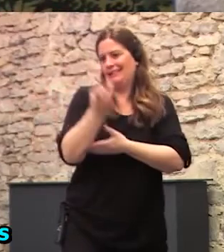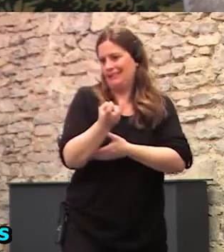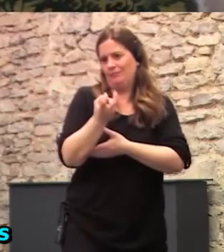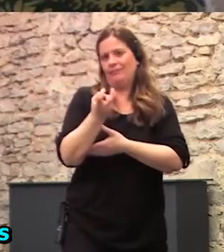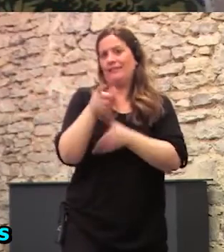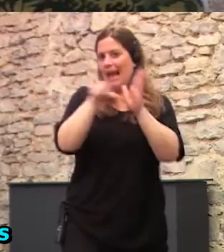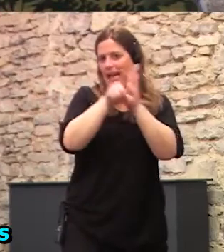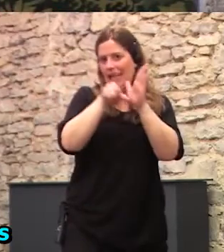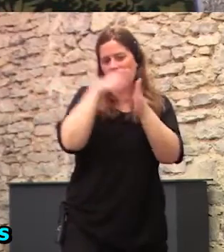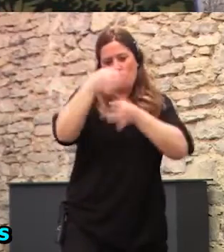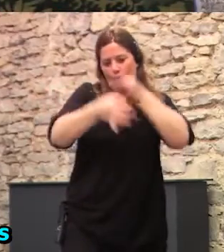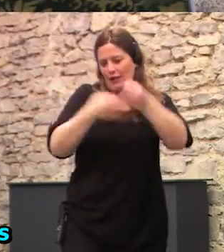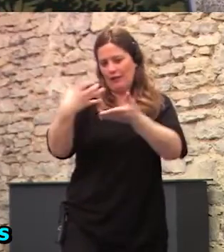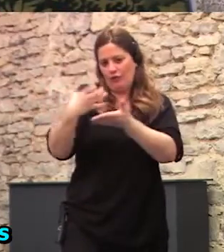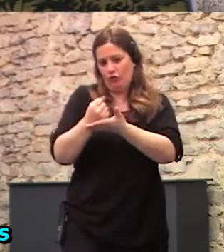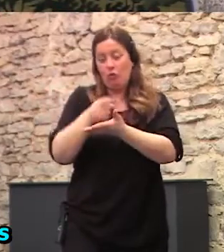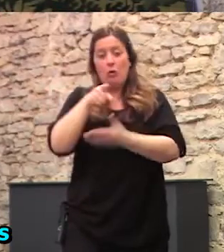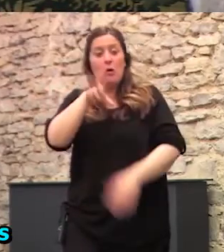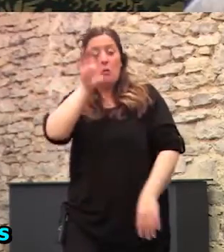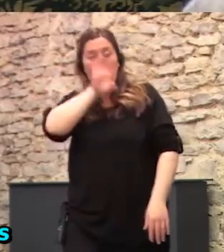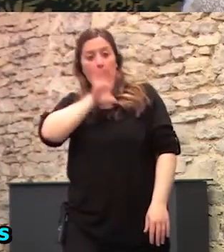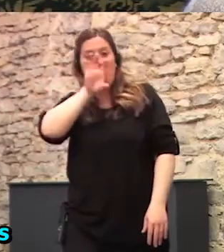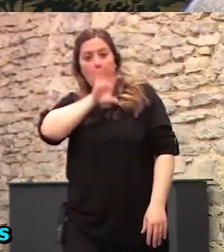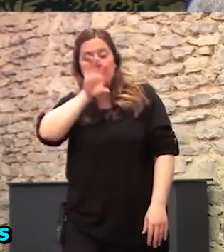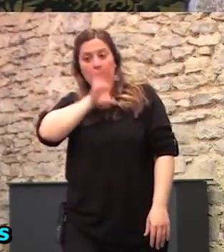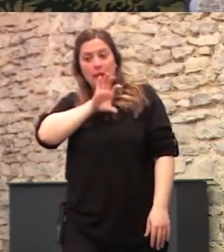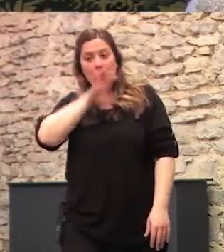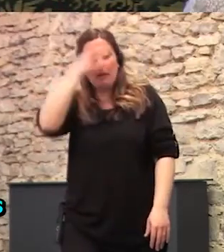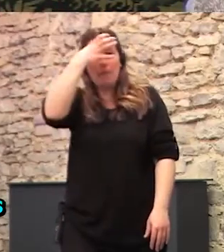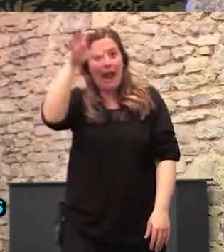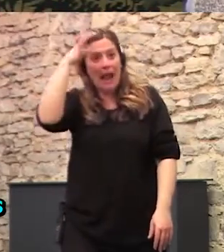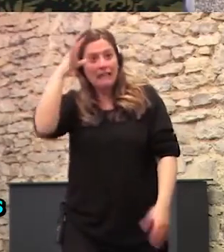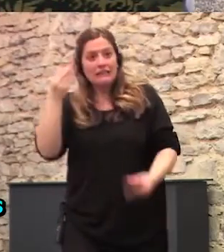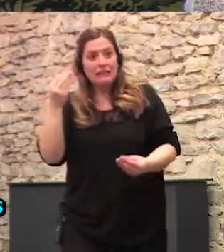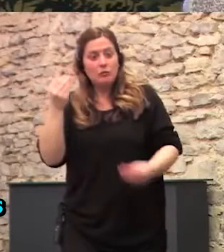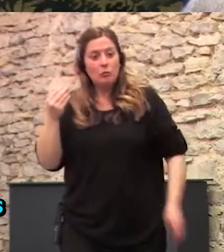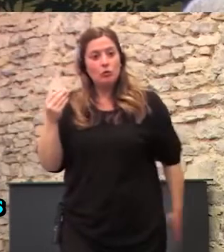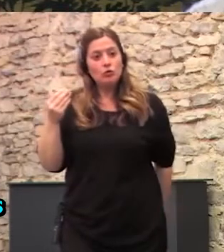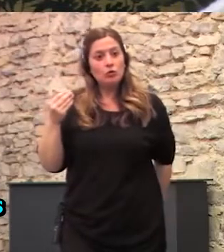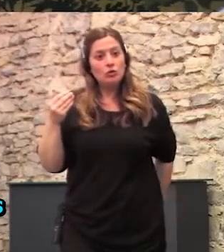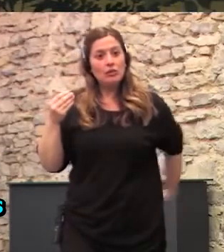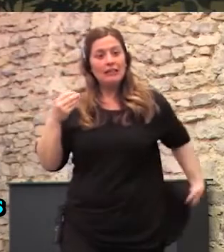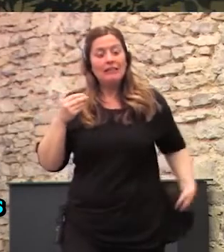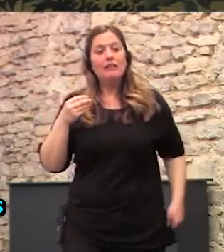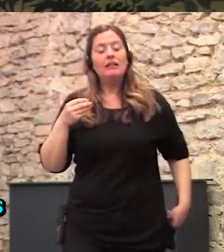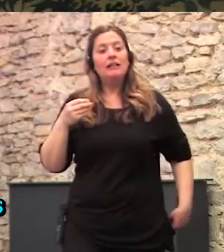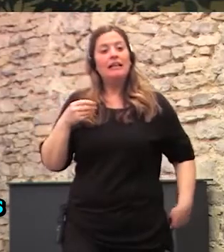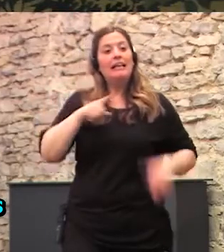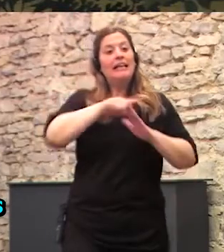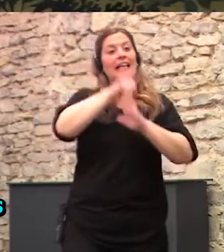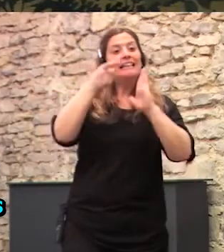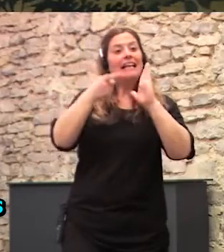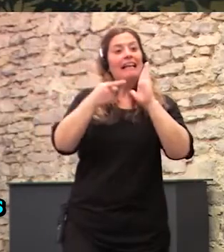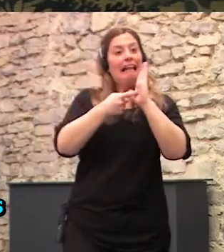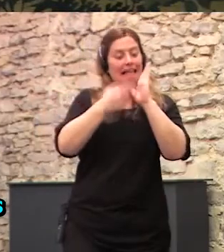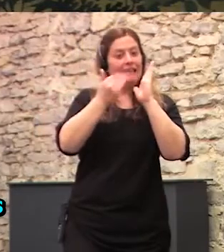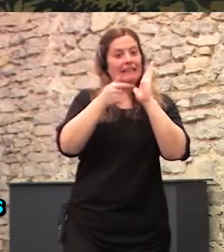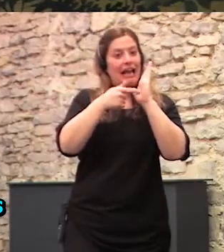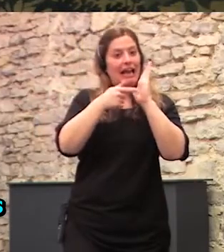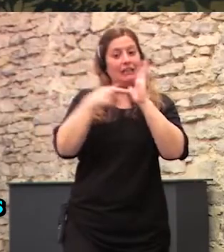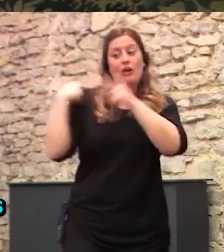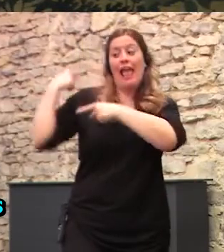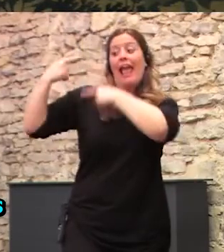Y curiosamente, en muchos de estos países, las leyes que existen son leyes heredadas de las